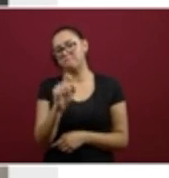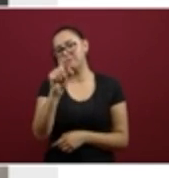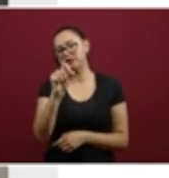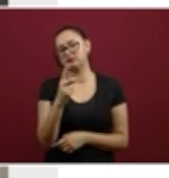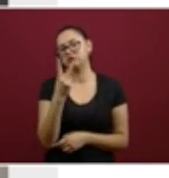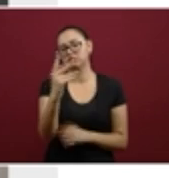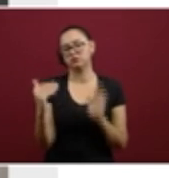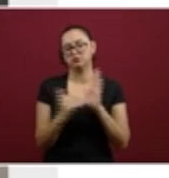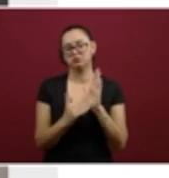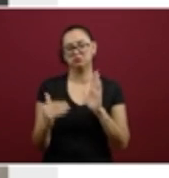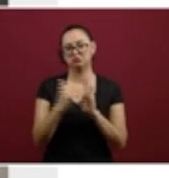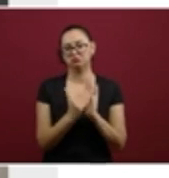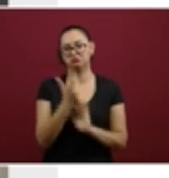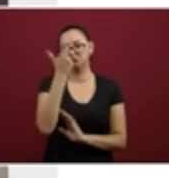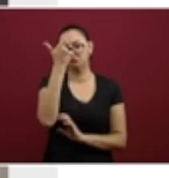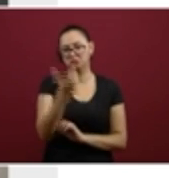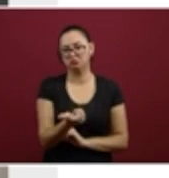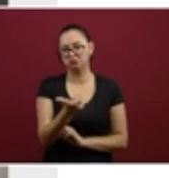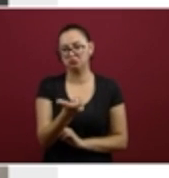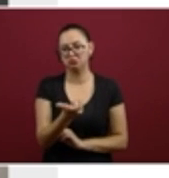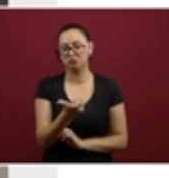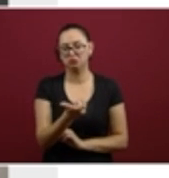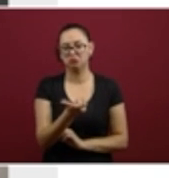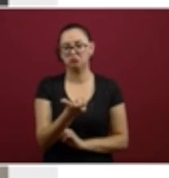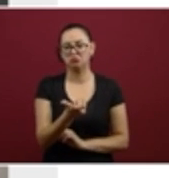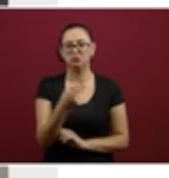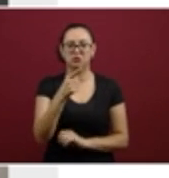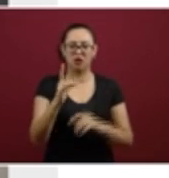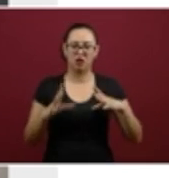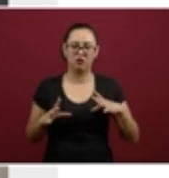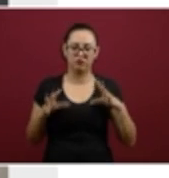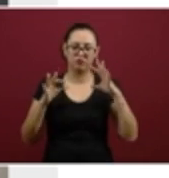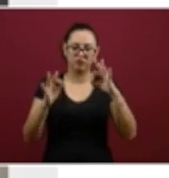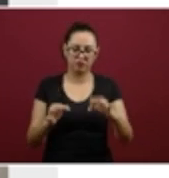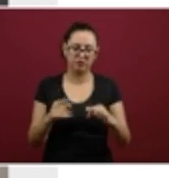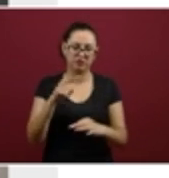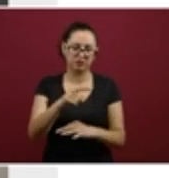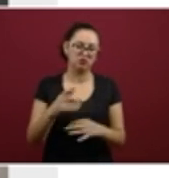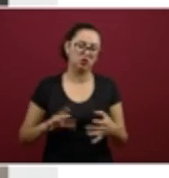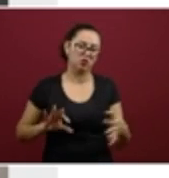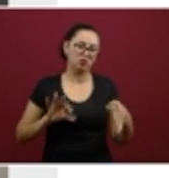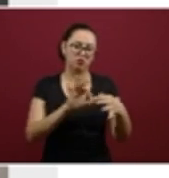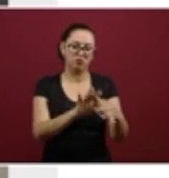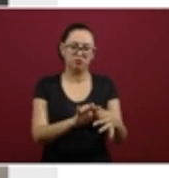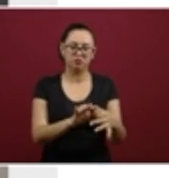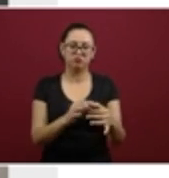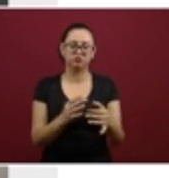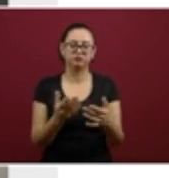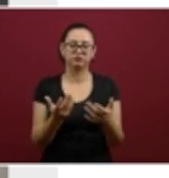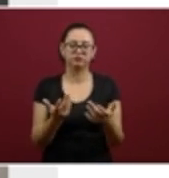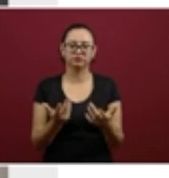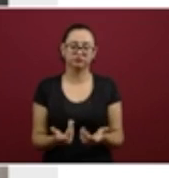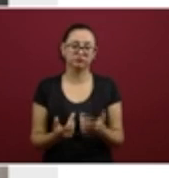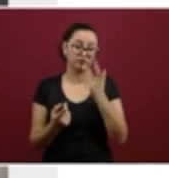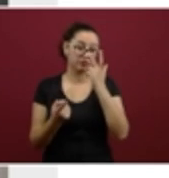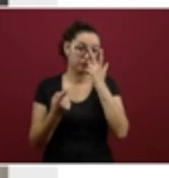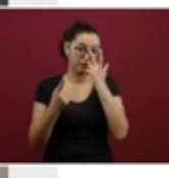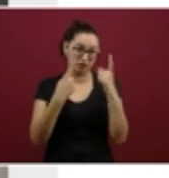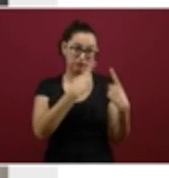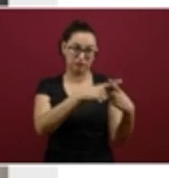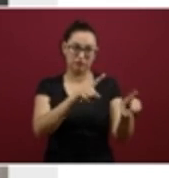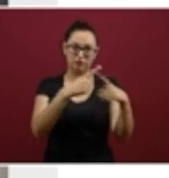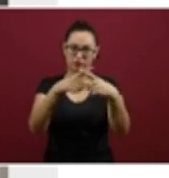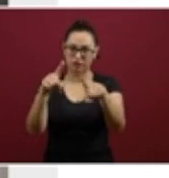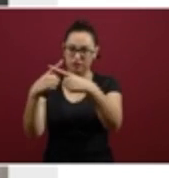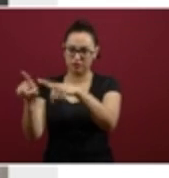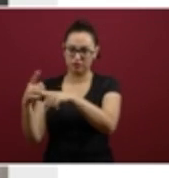que anteriormente lo tenía Rosy Orozco con la Fundación Camino a Casa. Son de las que tenía esta fundación. Tiene